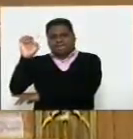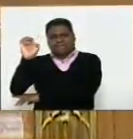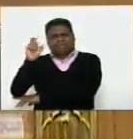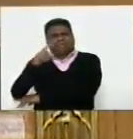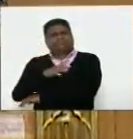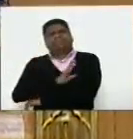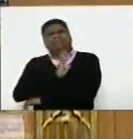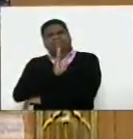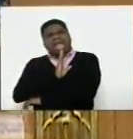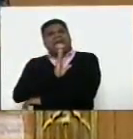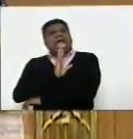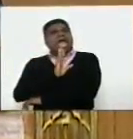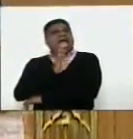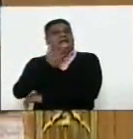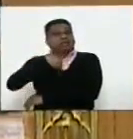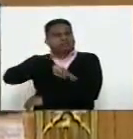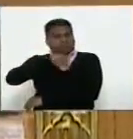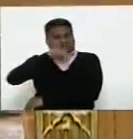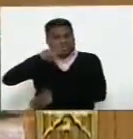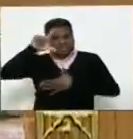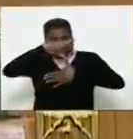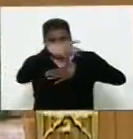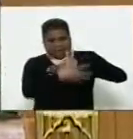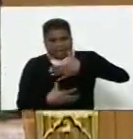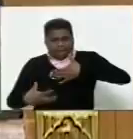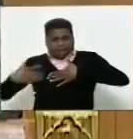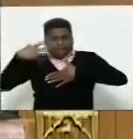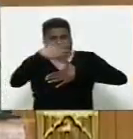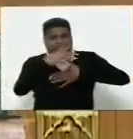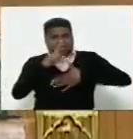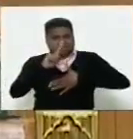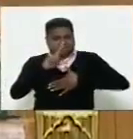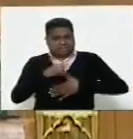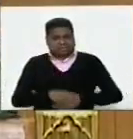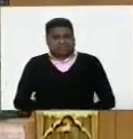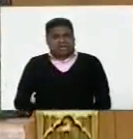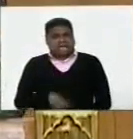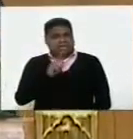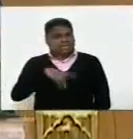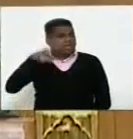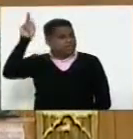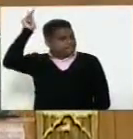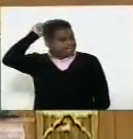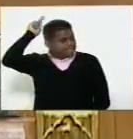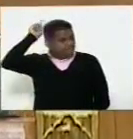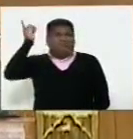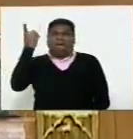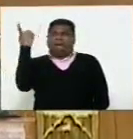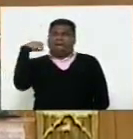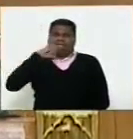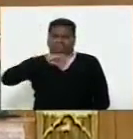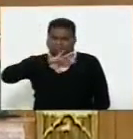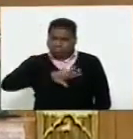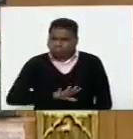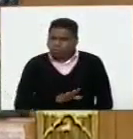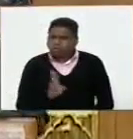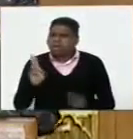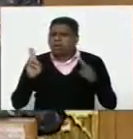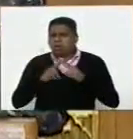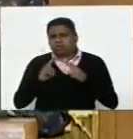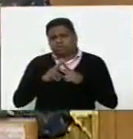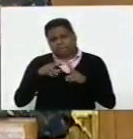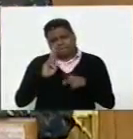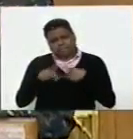América, que el parto de las indígenas caribes que él había conocido se